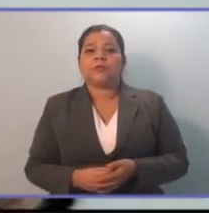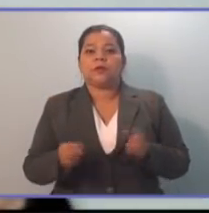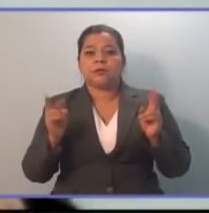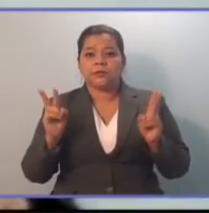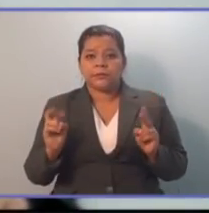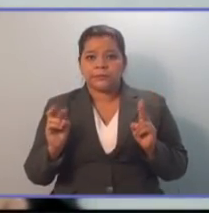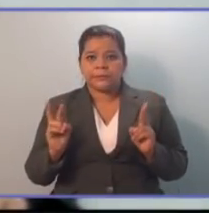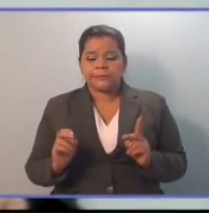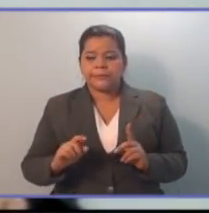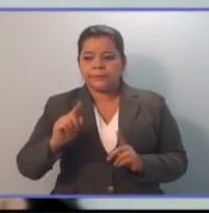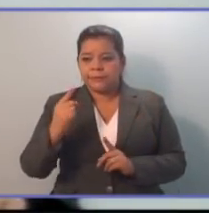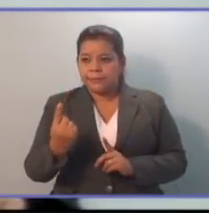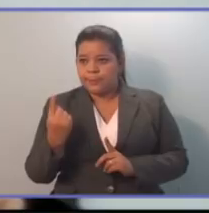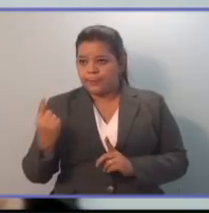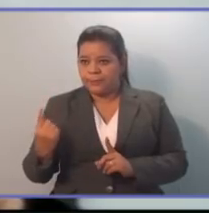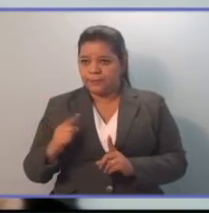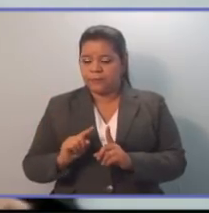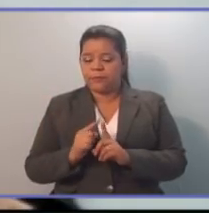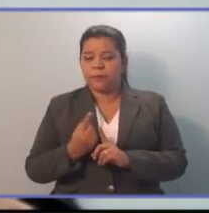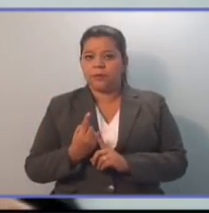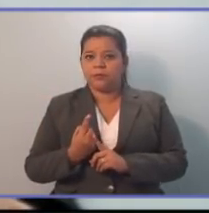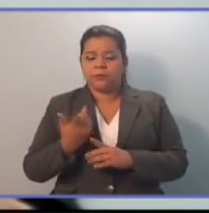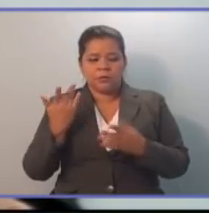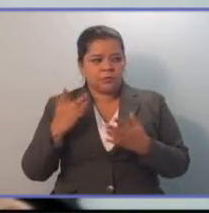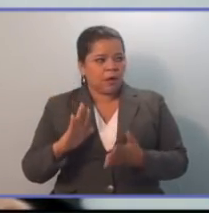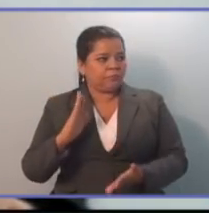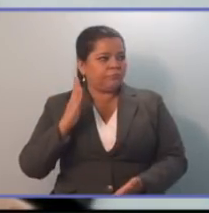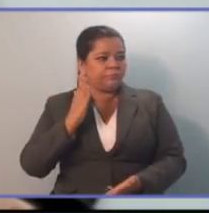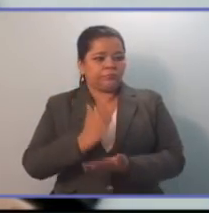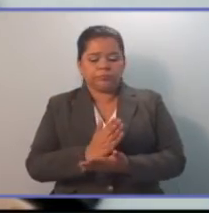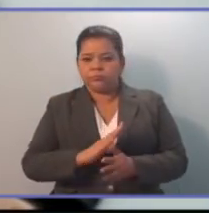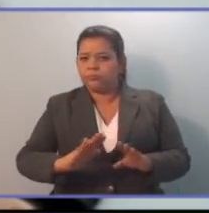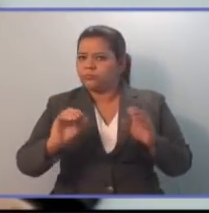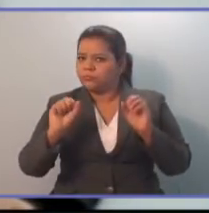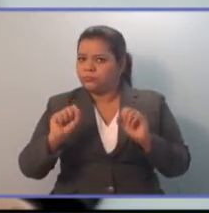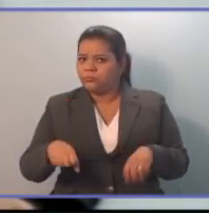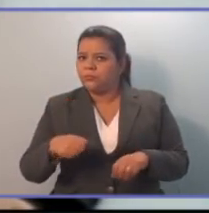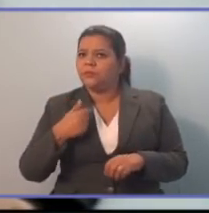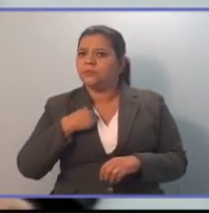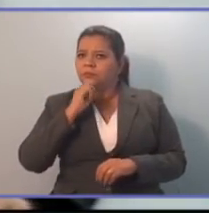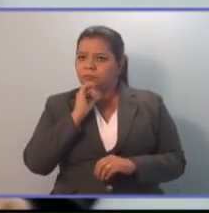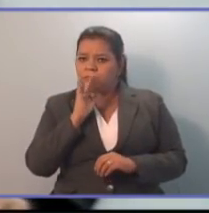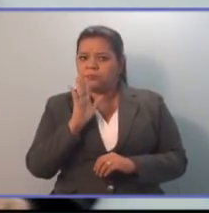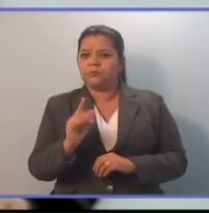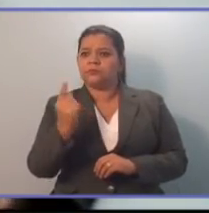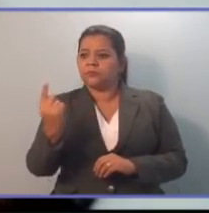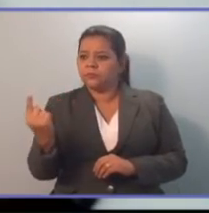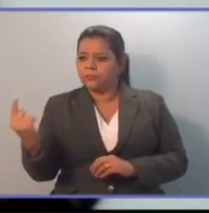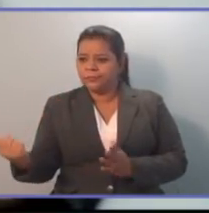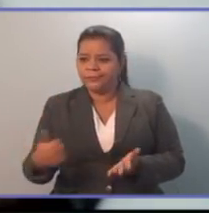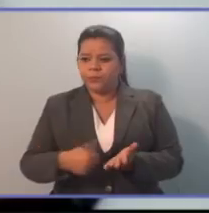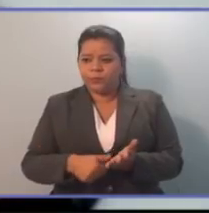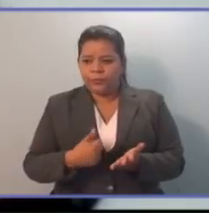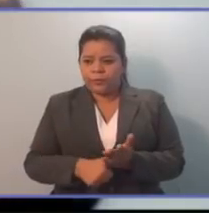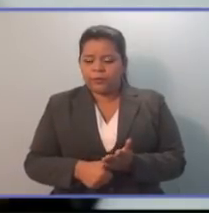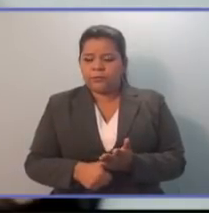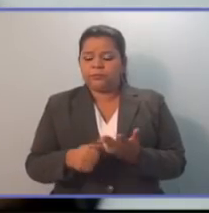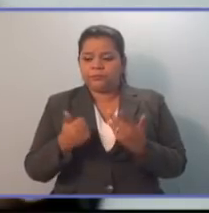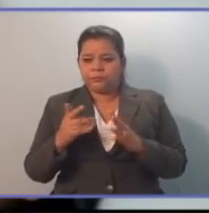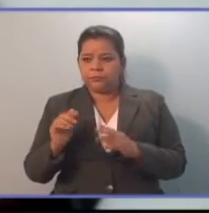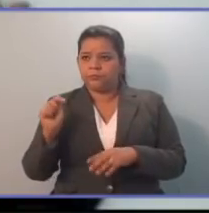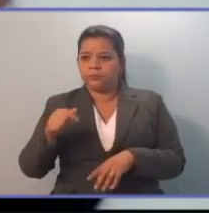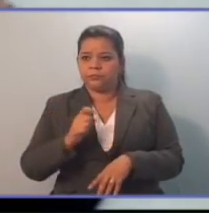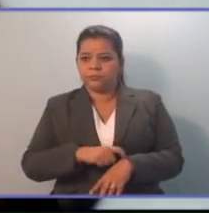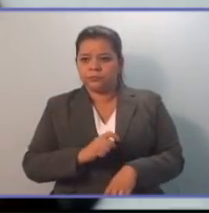los imputados prácticamente estaban vedados. Yo les cuento hoy a los defensores que están presentes desde el